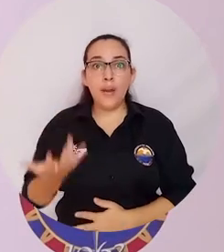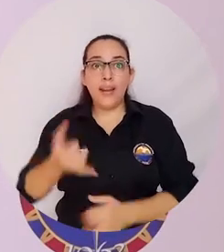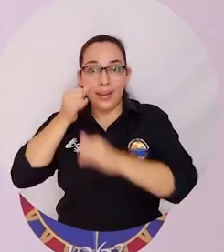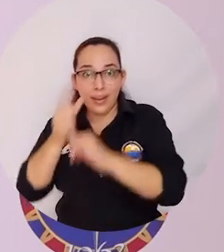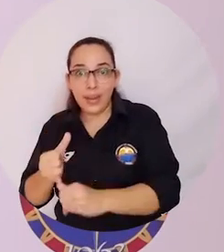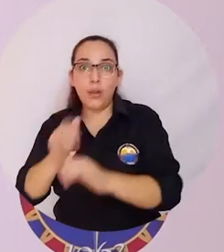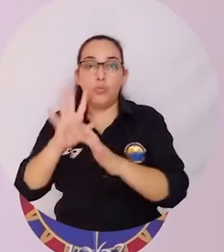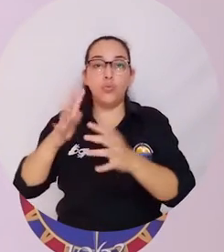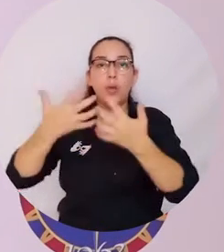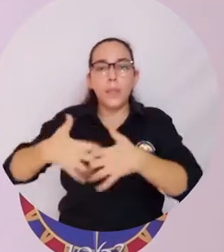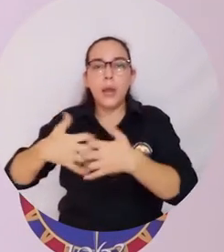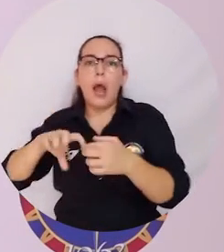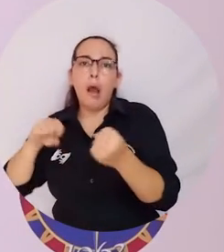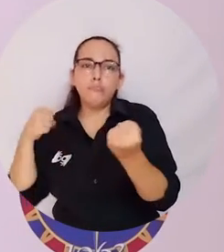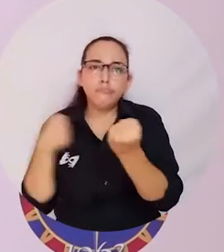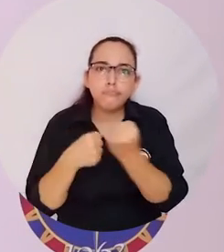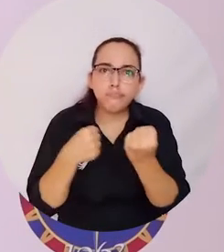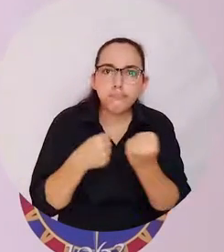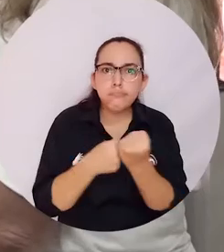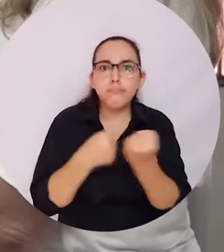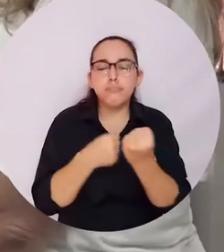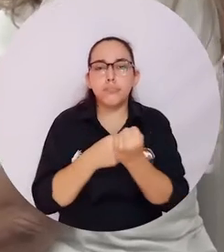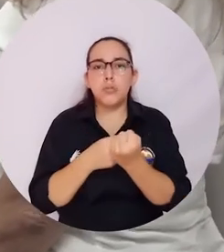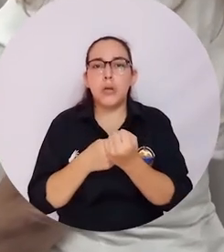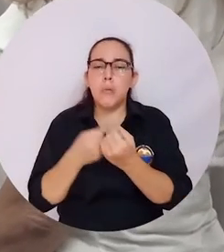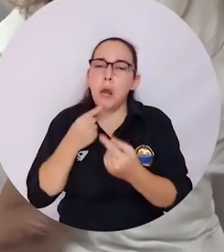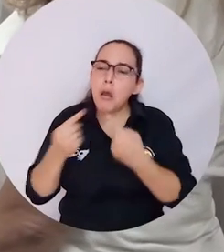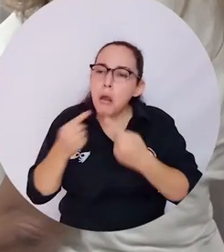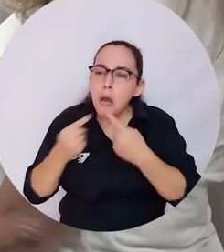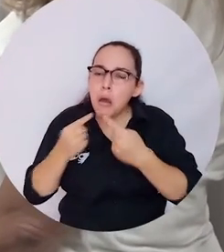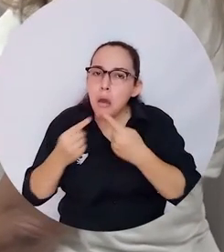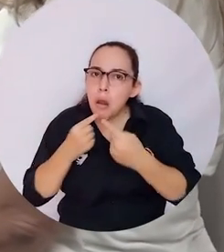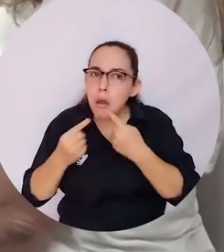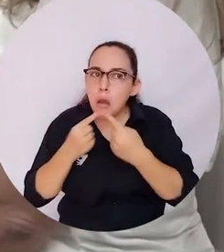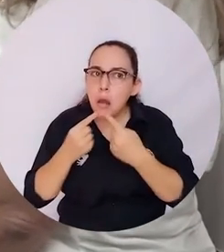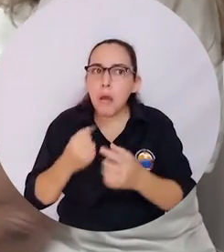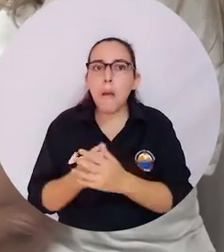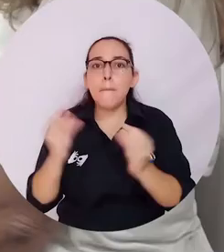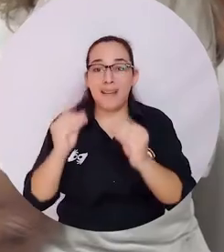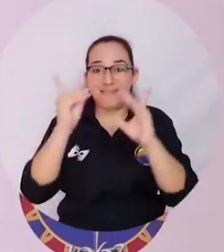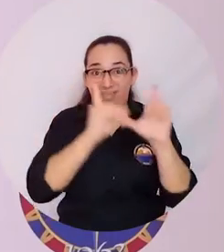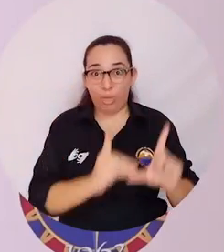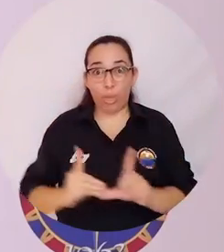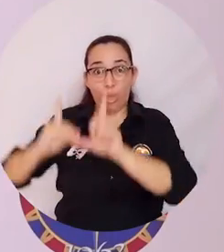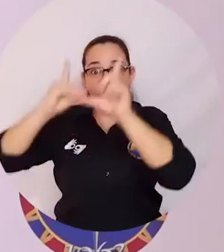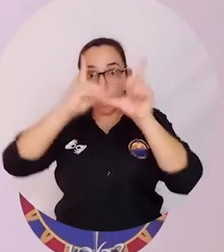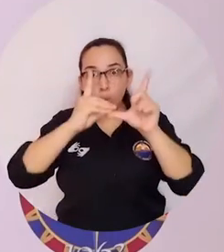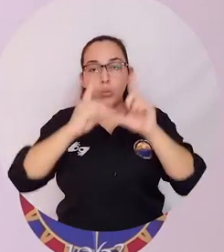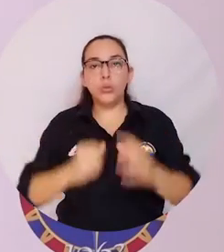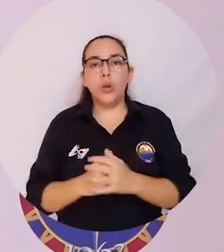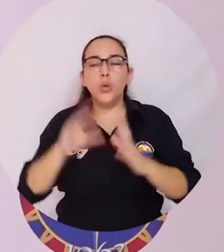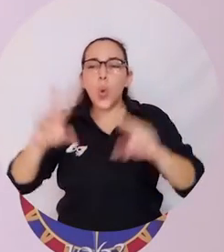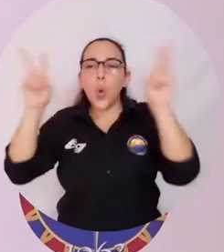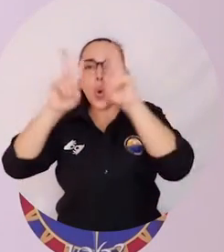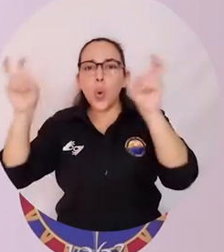en la empresa, apoyar, en este caso estuvimos conversando la posibilidad de desarrollar tesis de maestría o doctorado orientados precisamente a